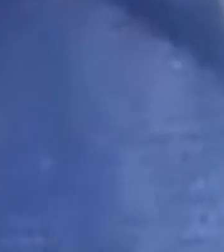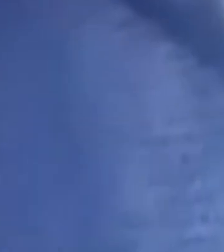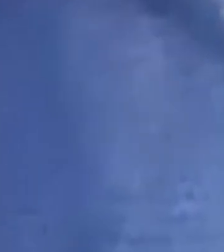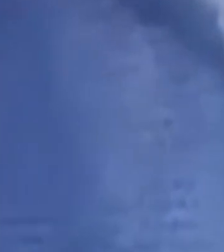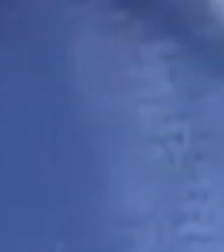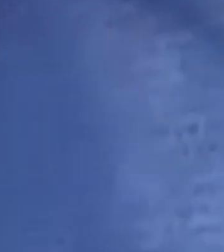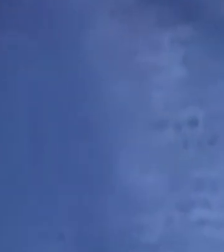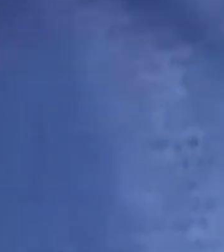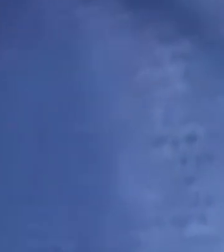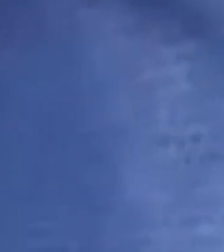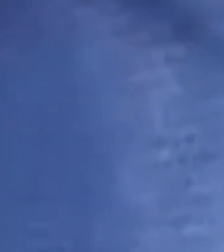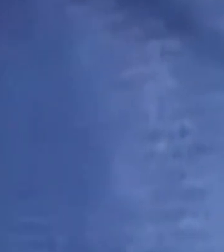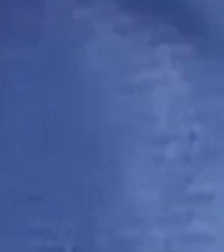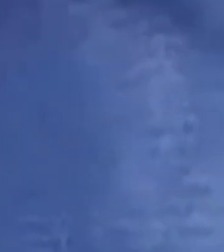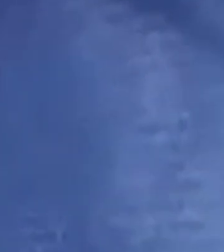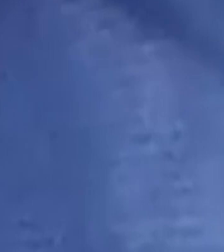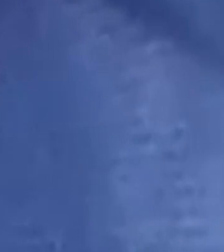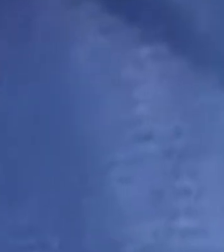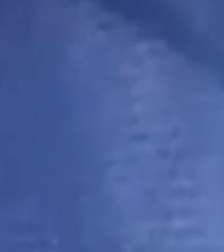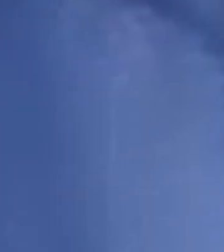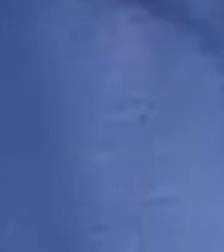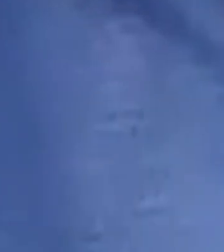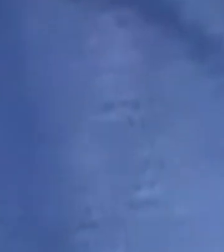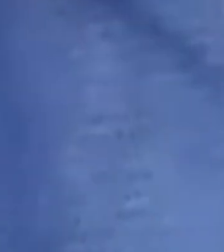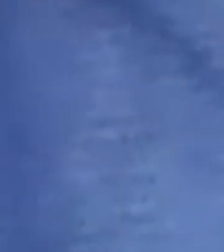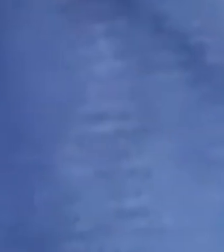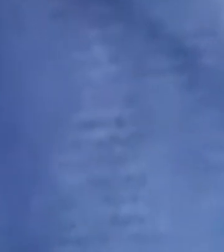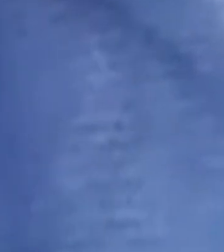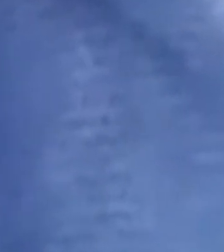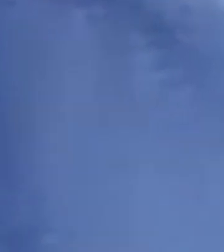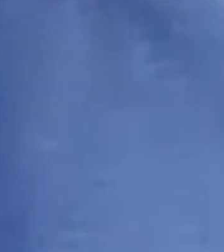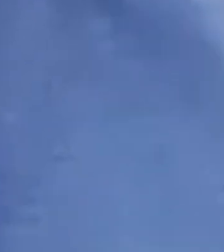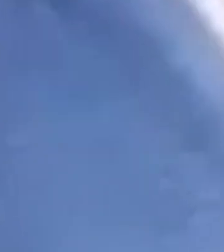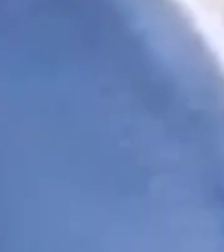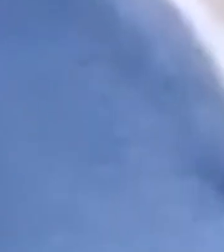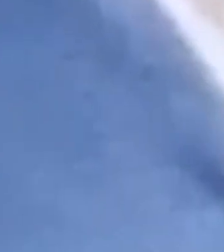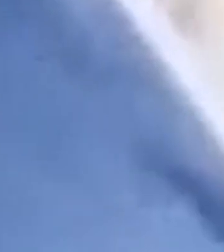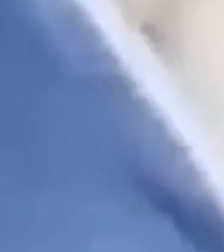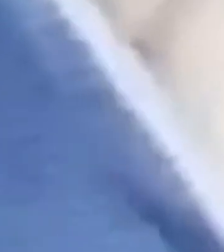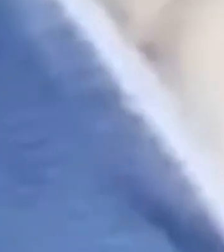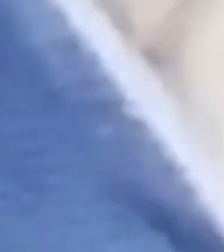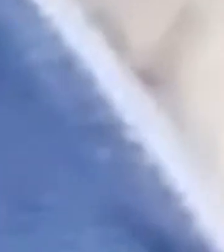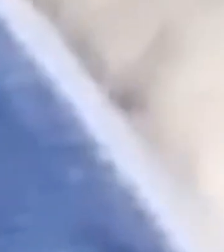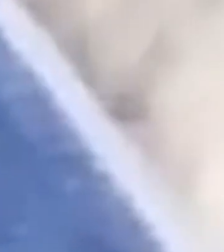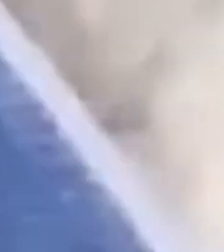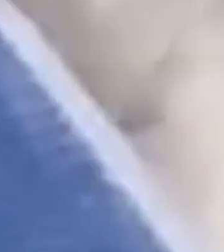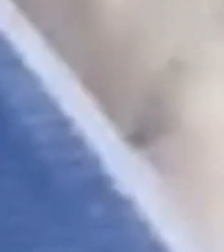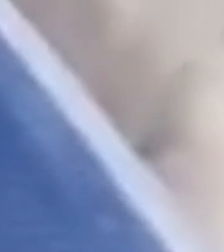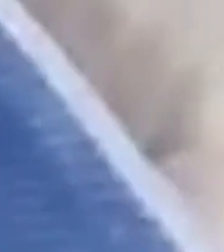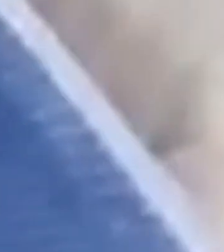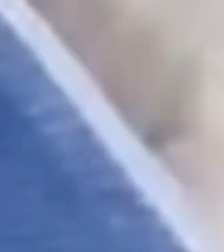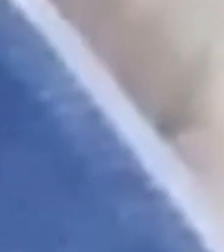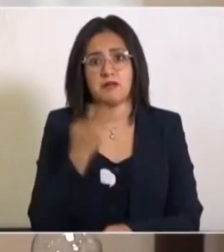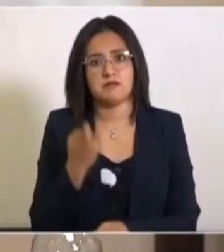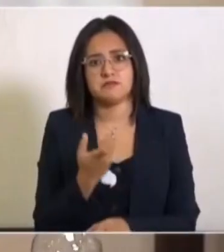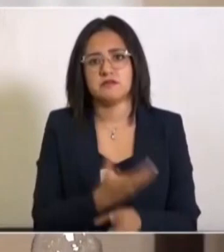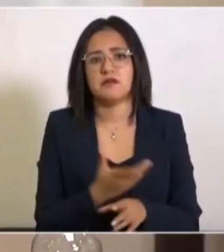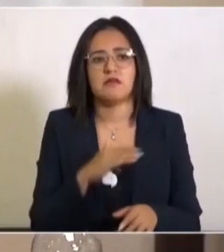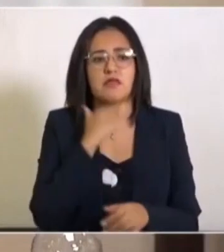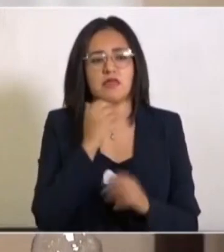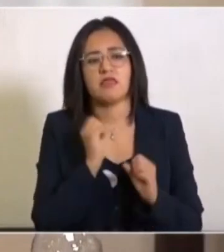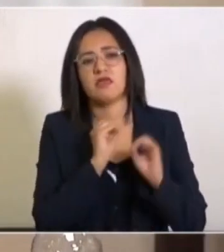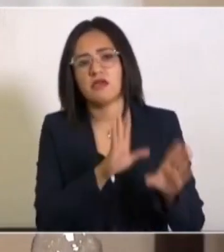acusaciones correspondientes porque eso es imposible de admitir no puede ocurrir eso este tipo de